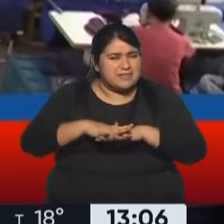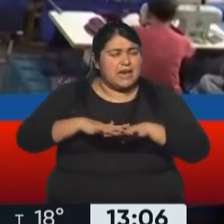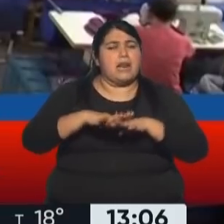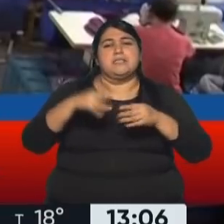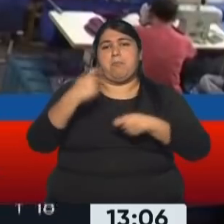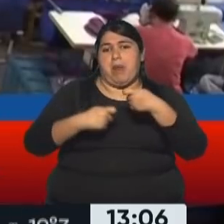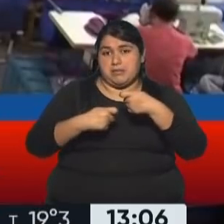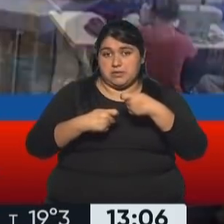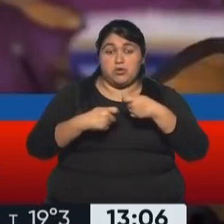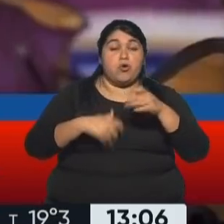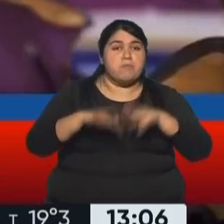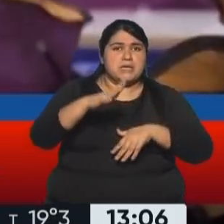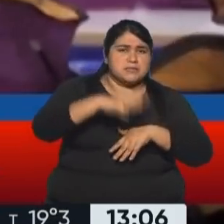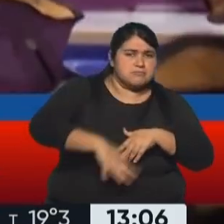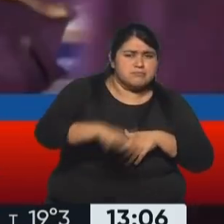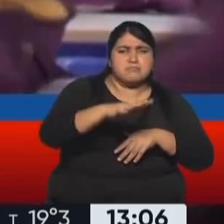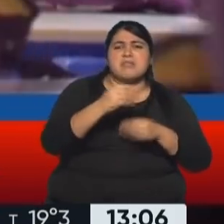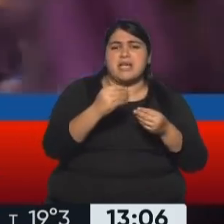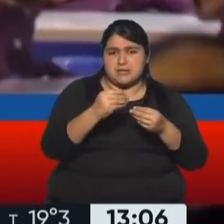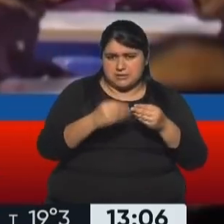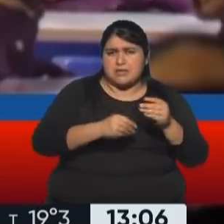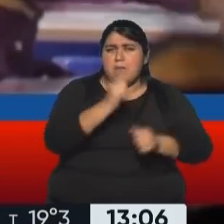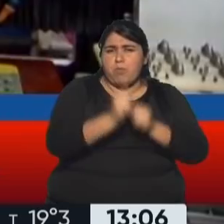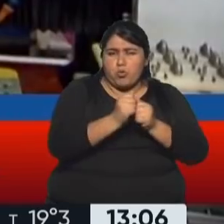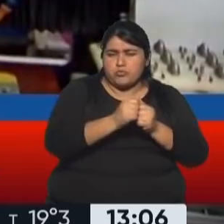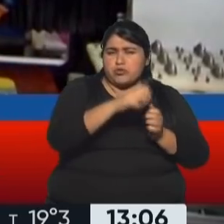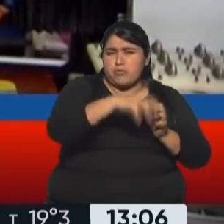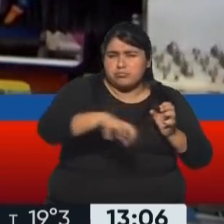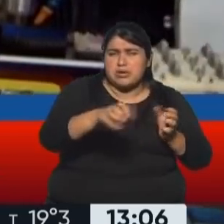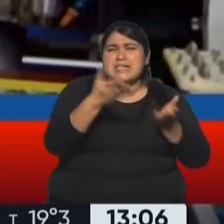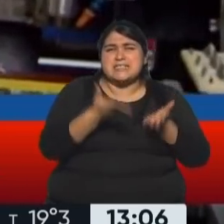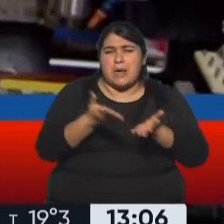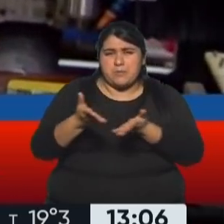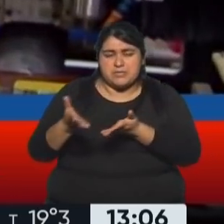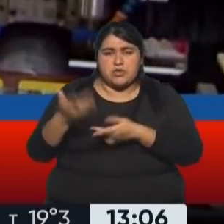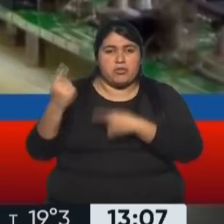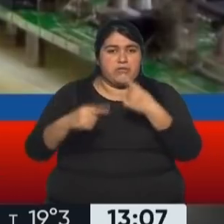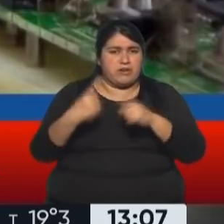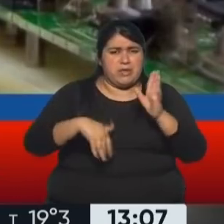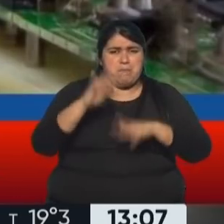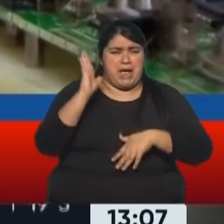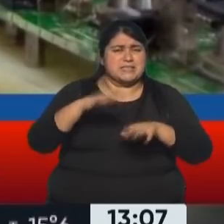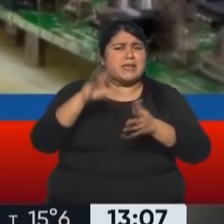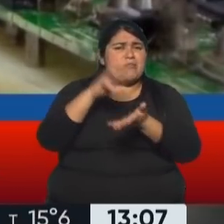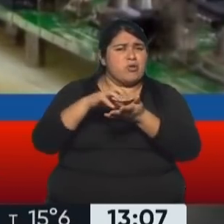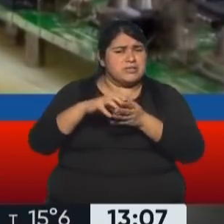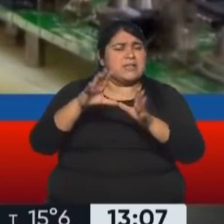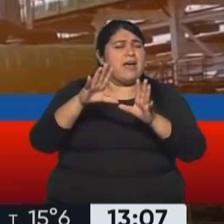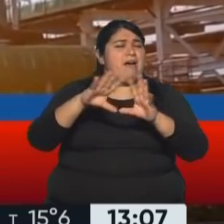esa capacidad instalada se terceriza para producir y prestar servicios a la mayoría de las multinacionales